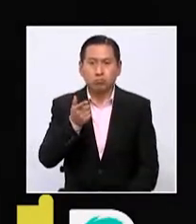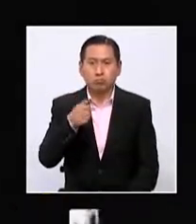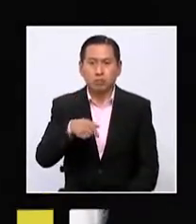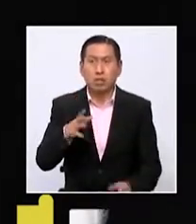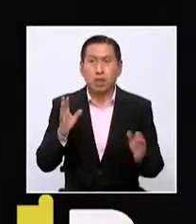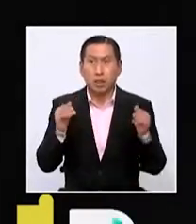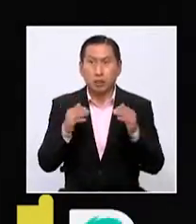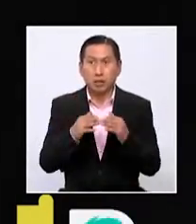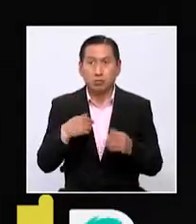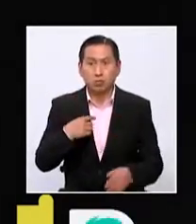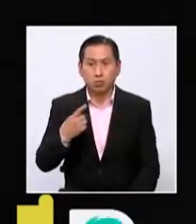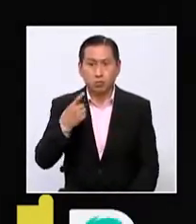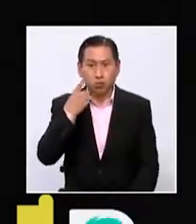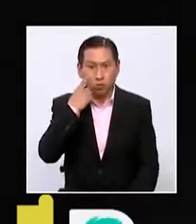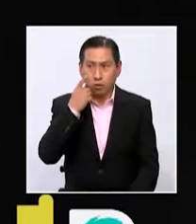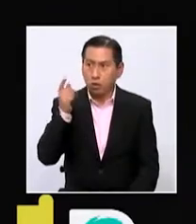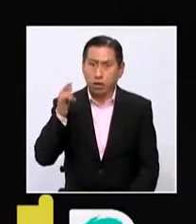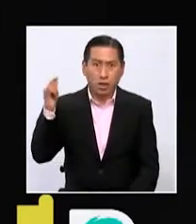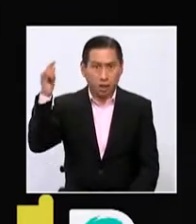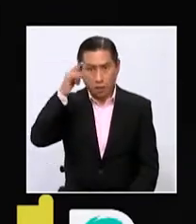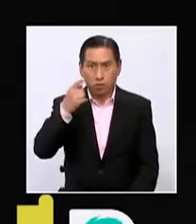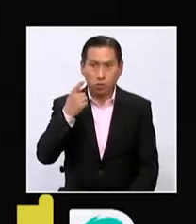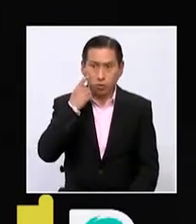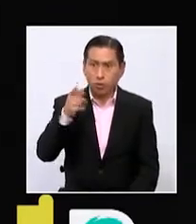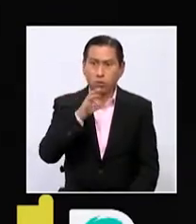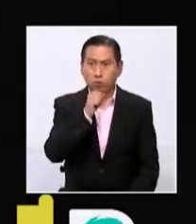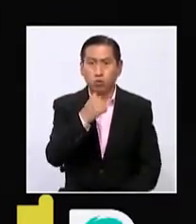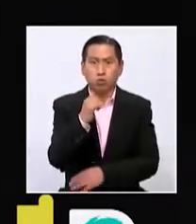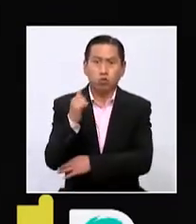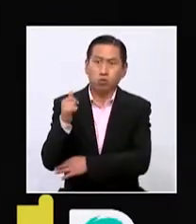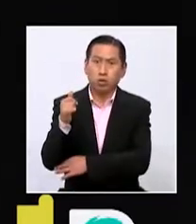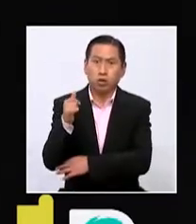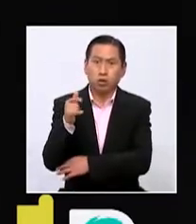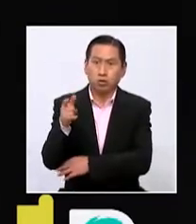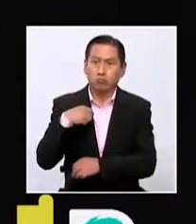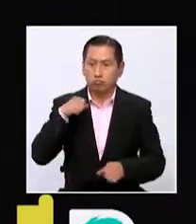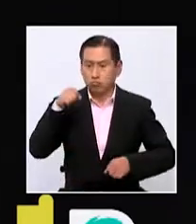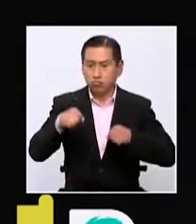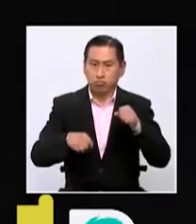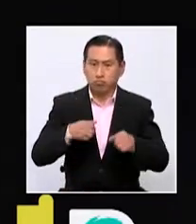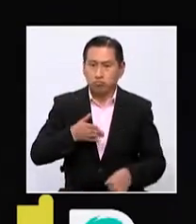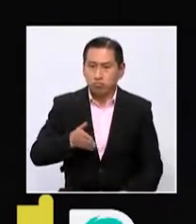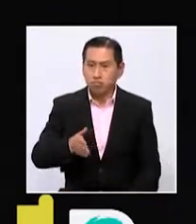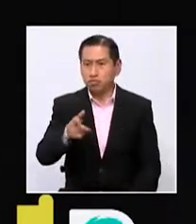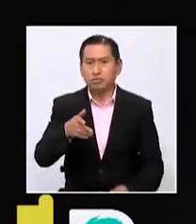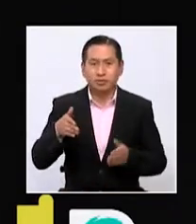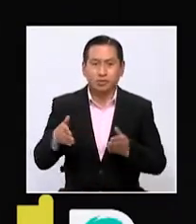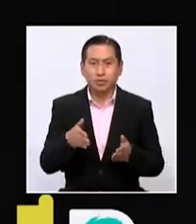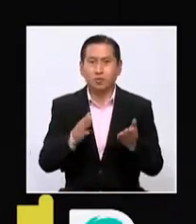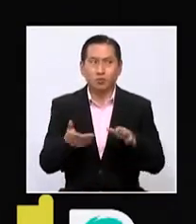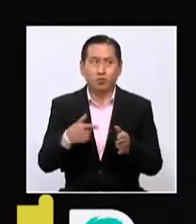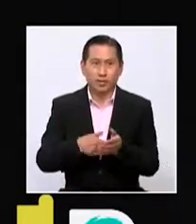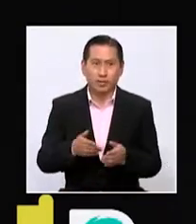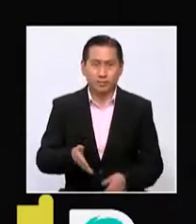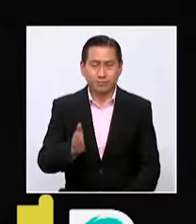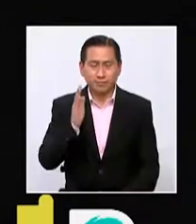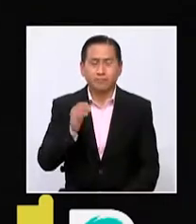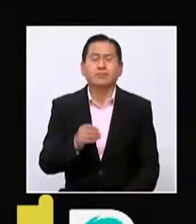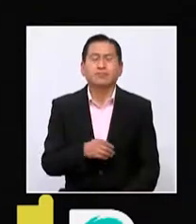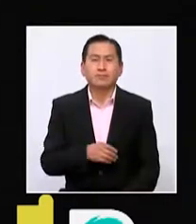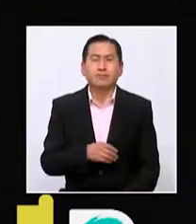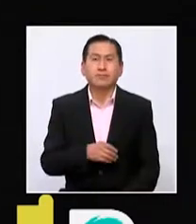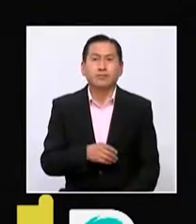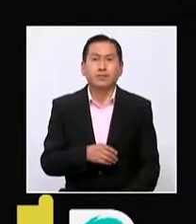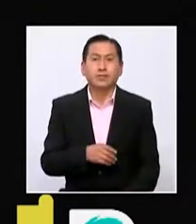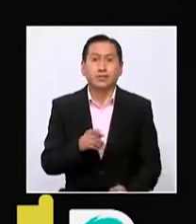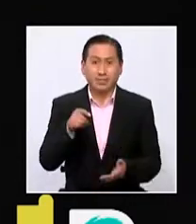Paz, conocí El Alto, conocí Yungas, me lancé en bicicleta por la carretera de la muerte. Y en